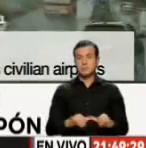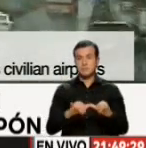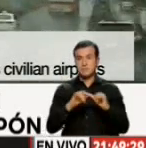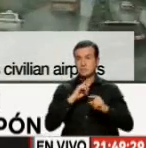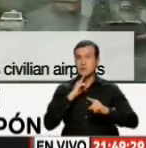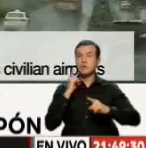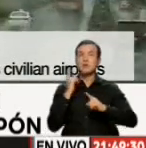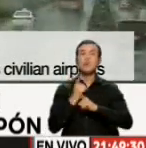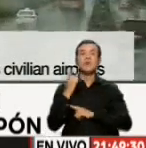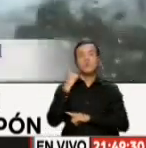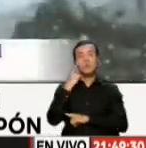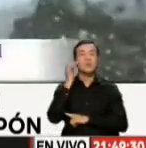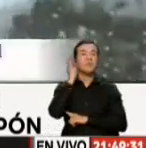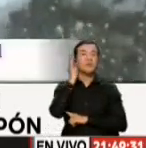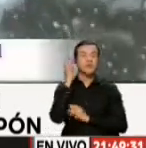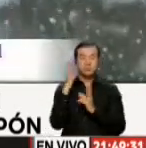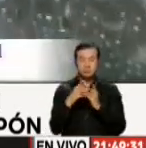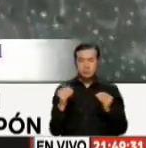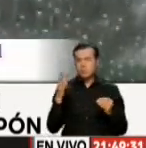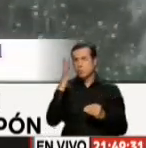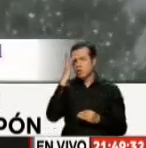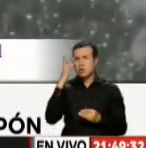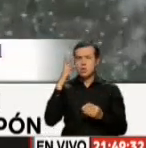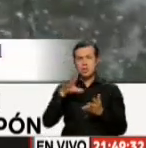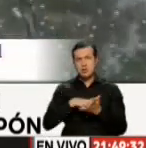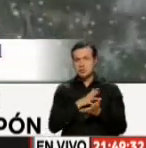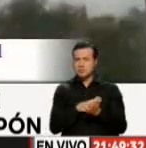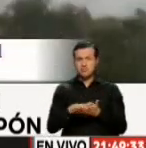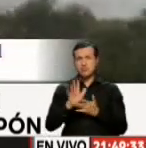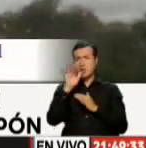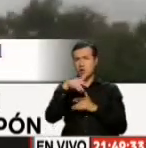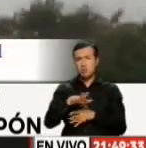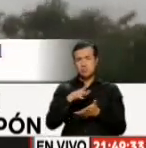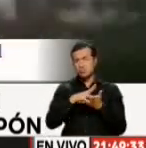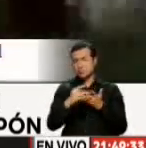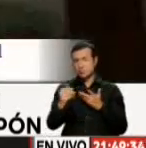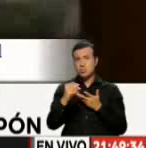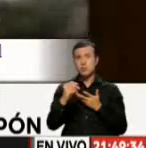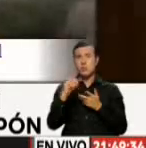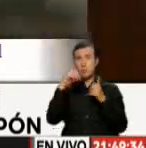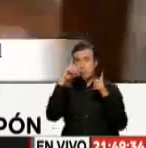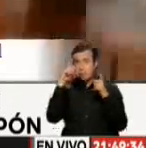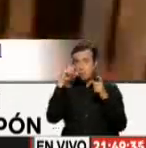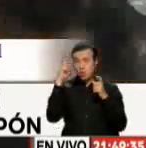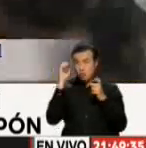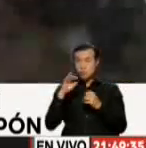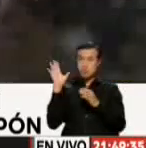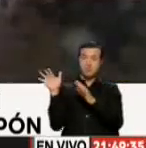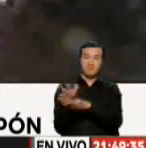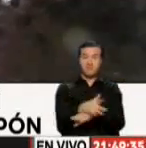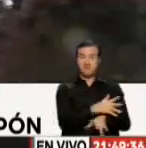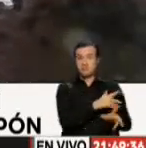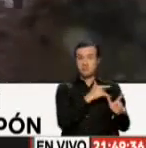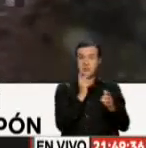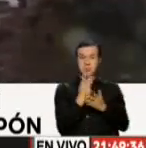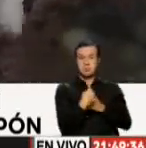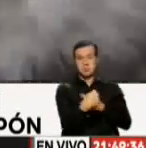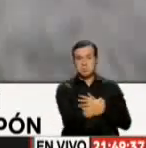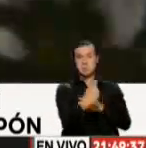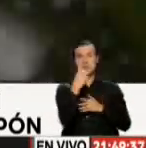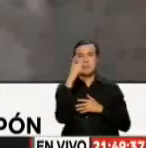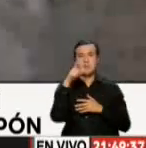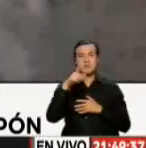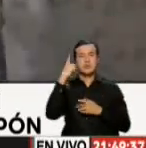isla Jeju, una mujer está desaparecida tras ser arrastrada por las olas mientras tomaba una fotografía. Además, un hombre resultó